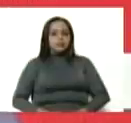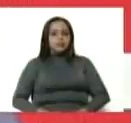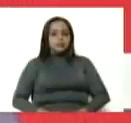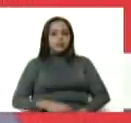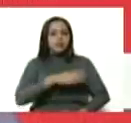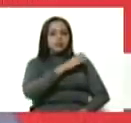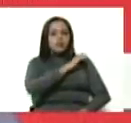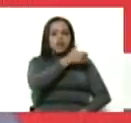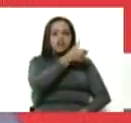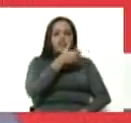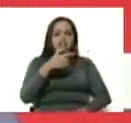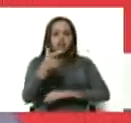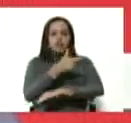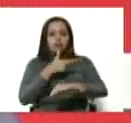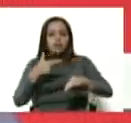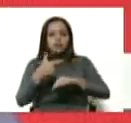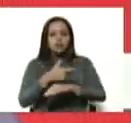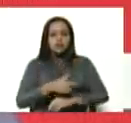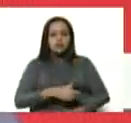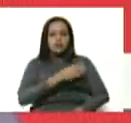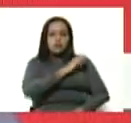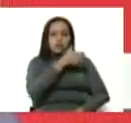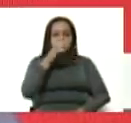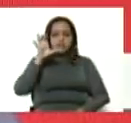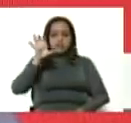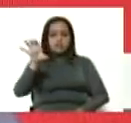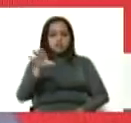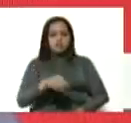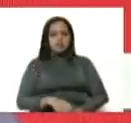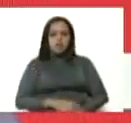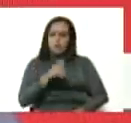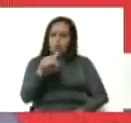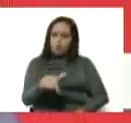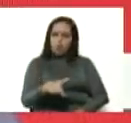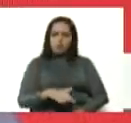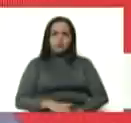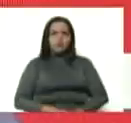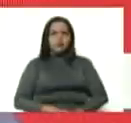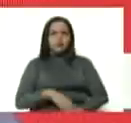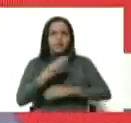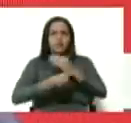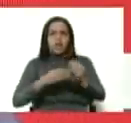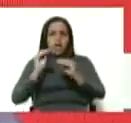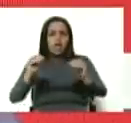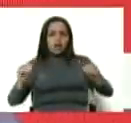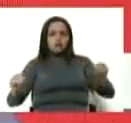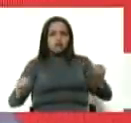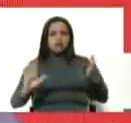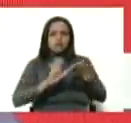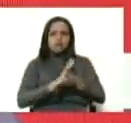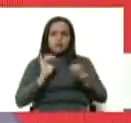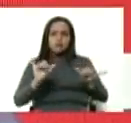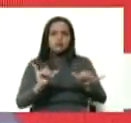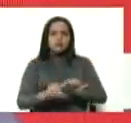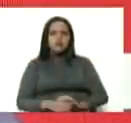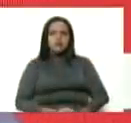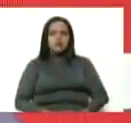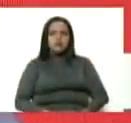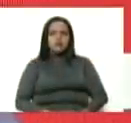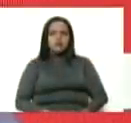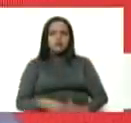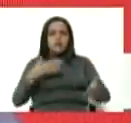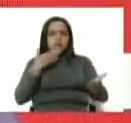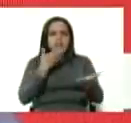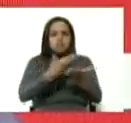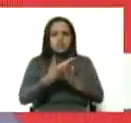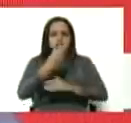jefe de Estado, como jefe de gobierno. Hoy, por cierto, haremos anuncios sobre este respecto, unas solicitudes que ha